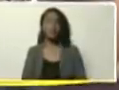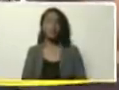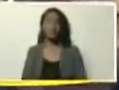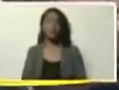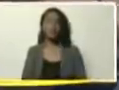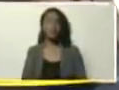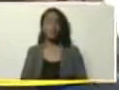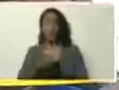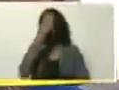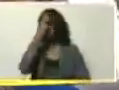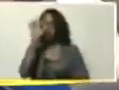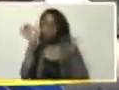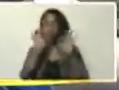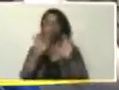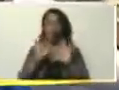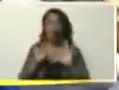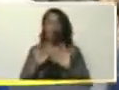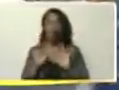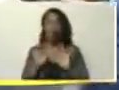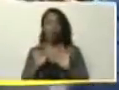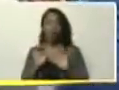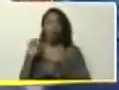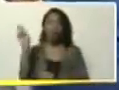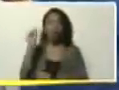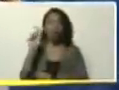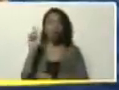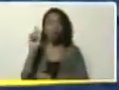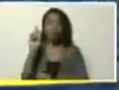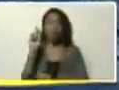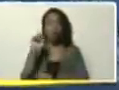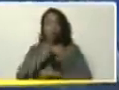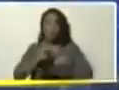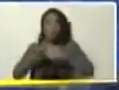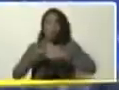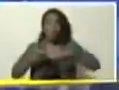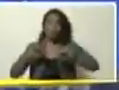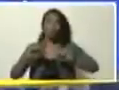Sin lugar a duda, Venezuela se estremeció.